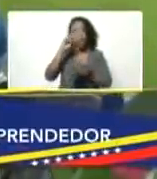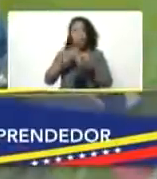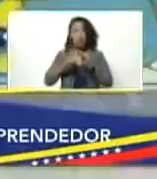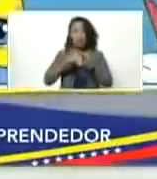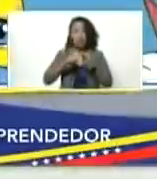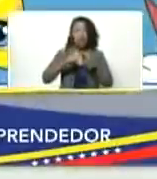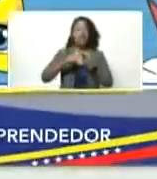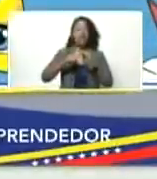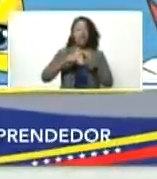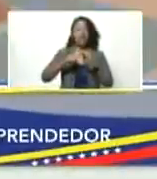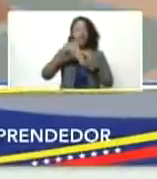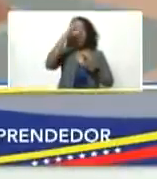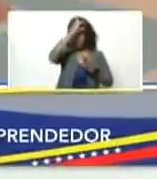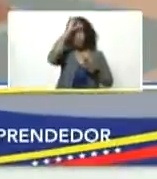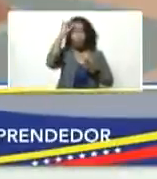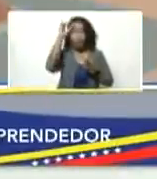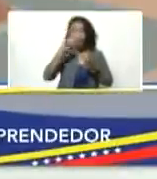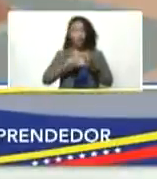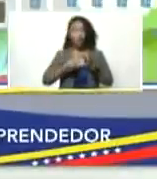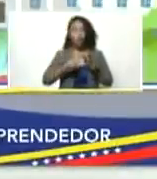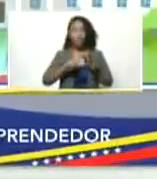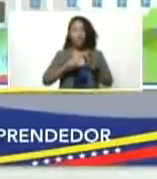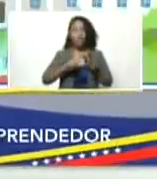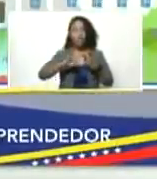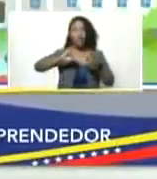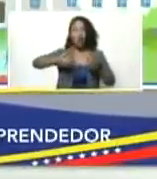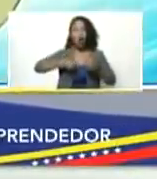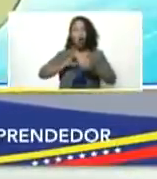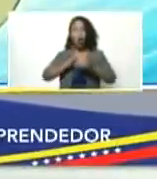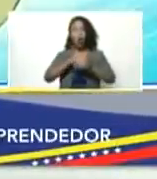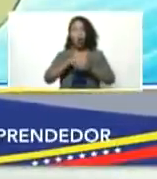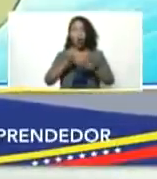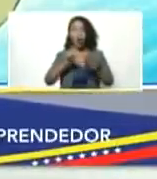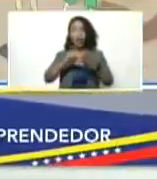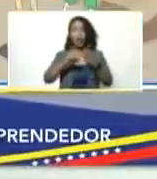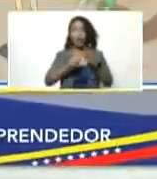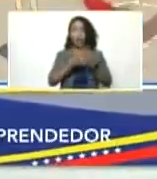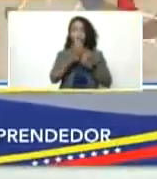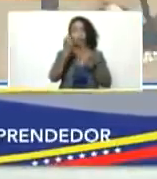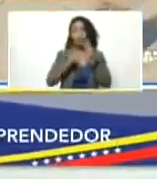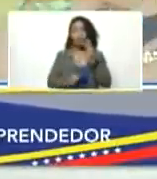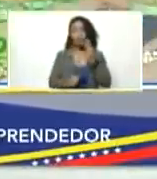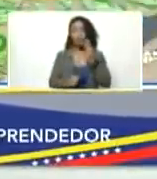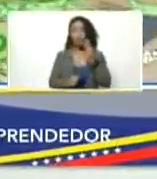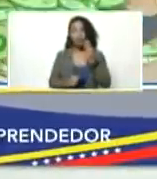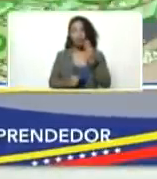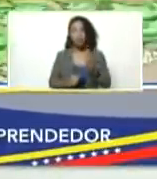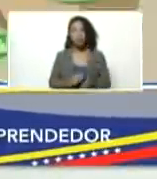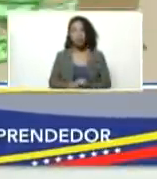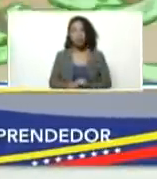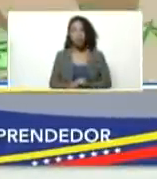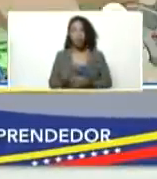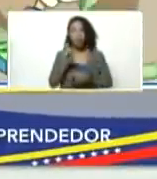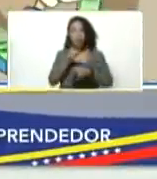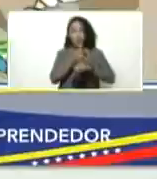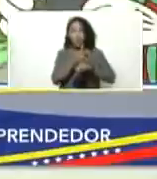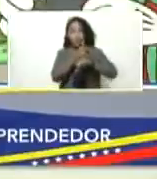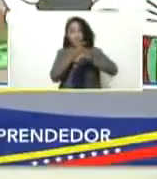Diosdado y Jorge. Delcita, Diosdadito y Jorgito. Con su fusil